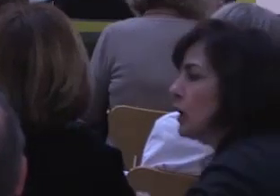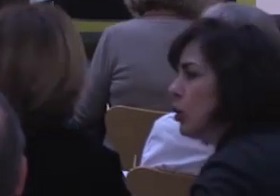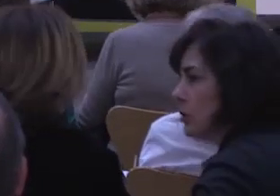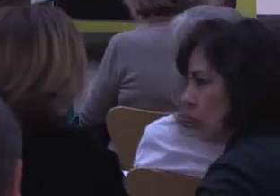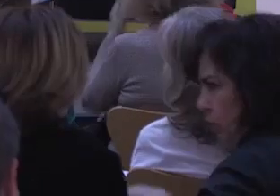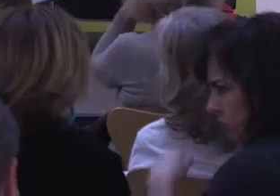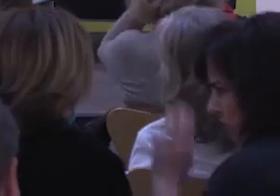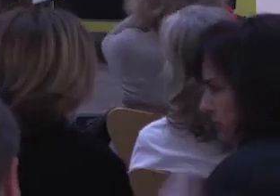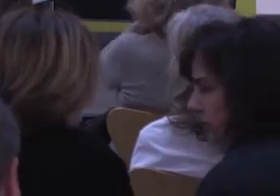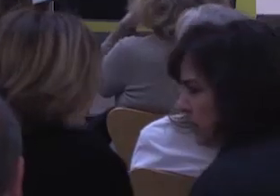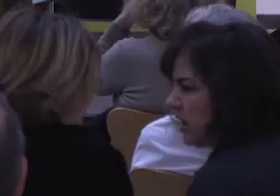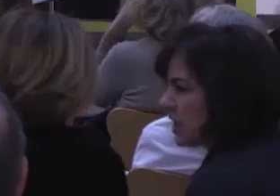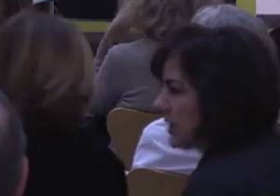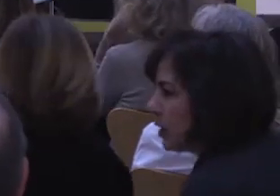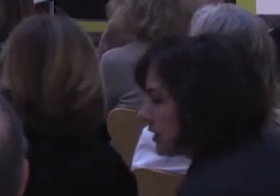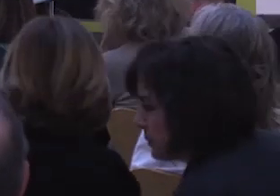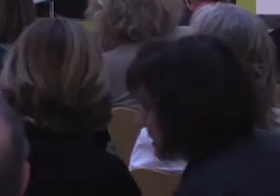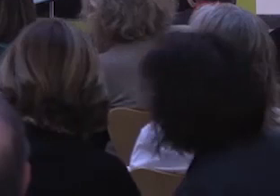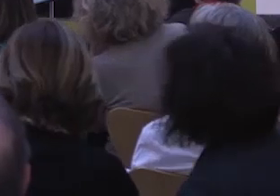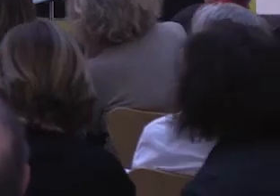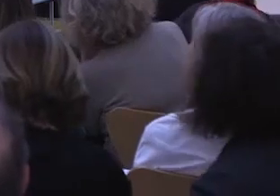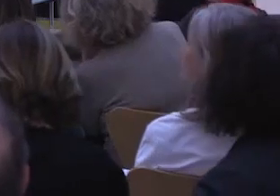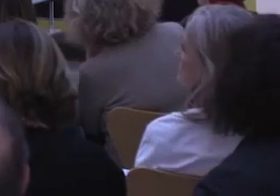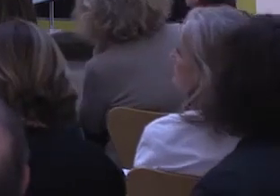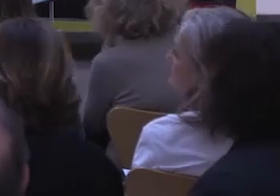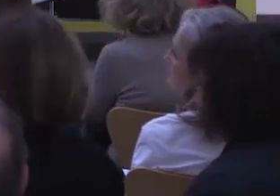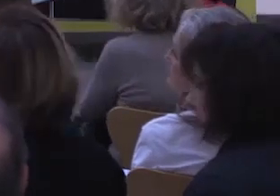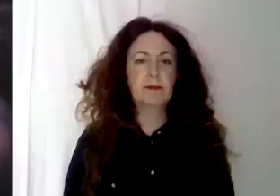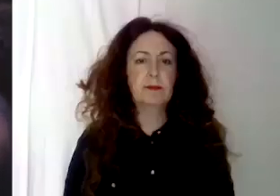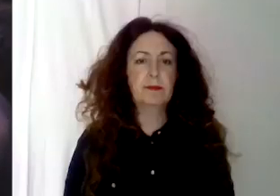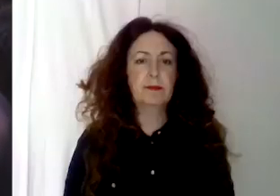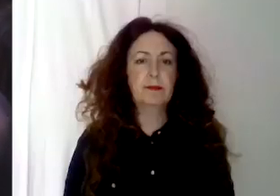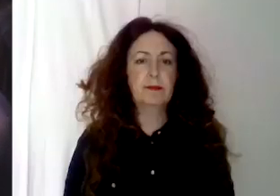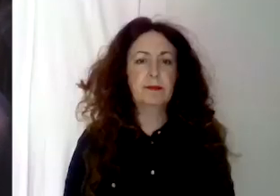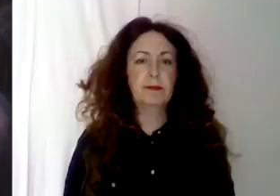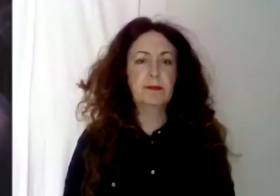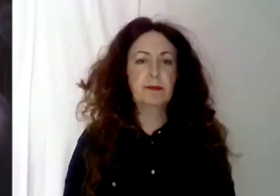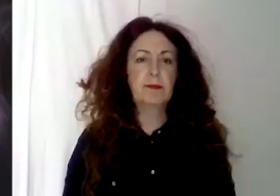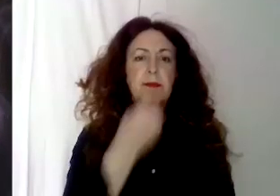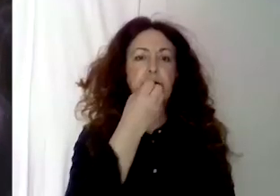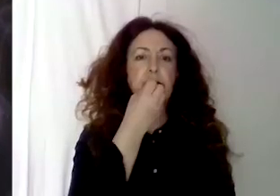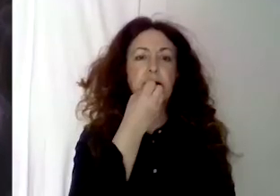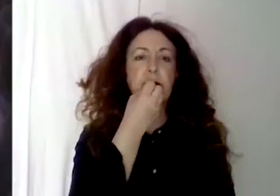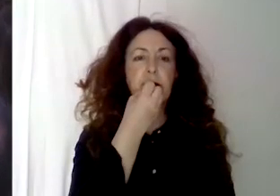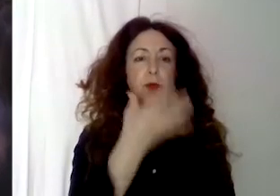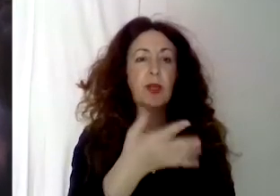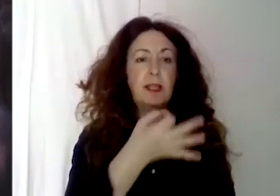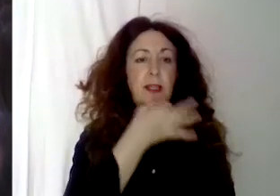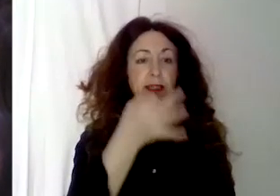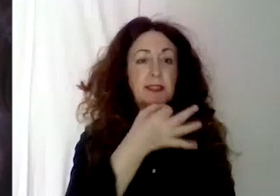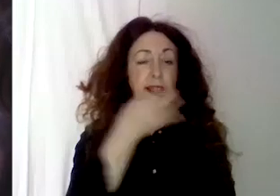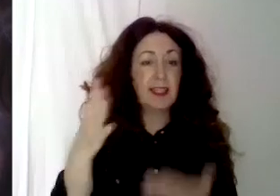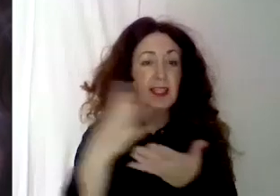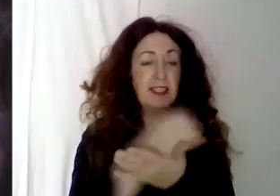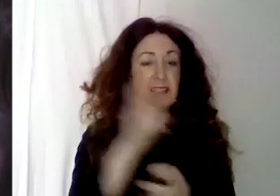Muy buenas tardes a todos nuevamente. La verdad es que 15 días se me hacen largos